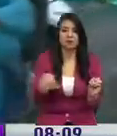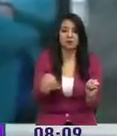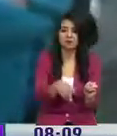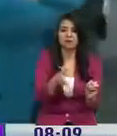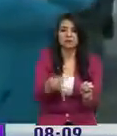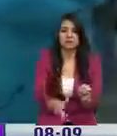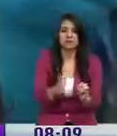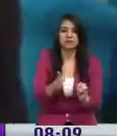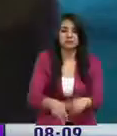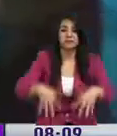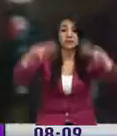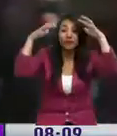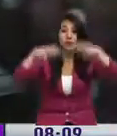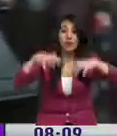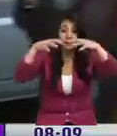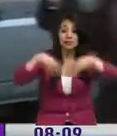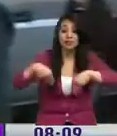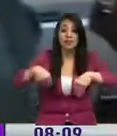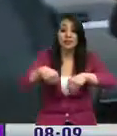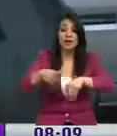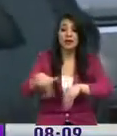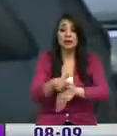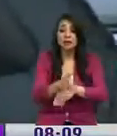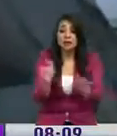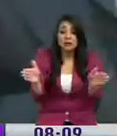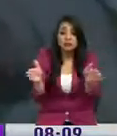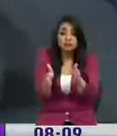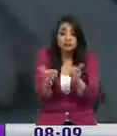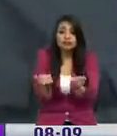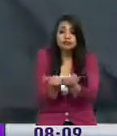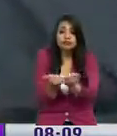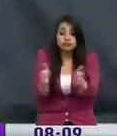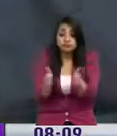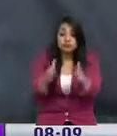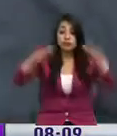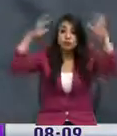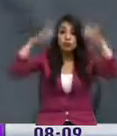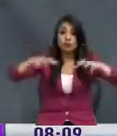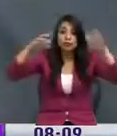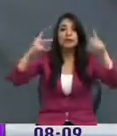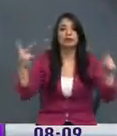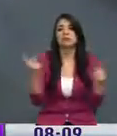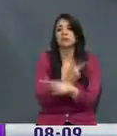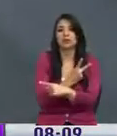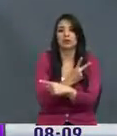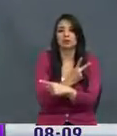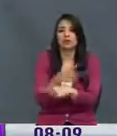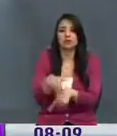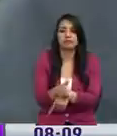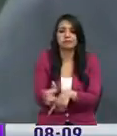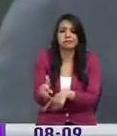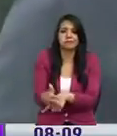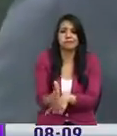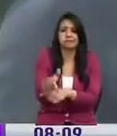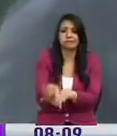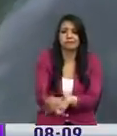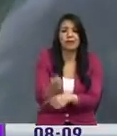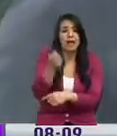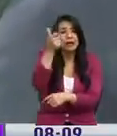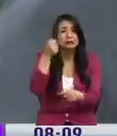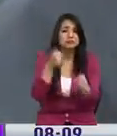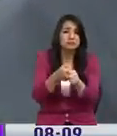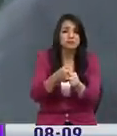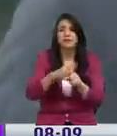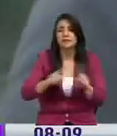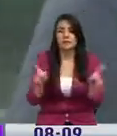con ayuda es un camino de tierra es un camino angosto que con la lluvia si sufrimos muchísimo hemos estado a punto de sufrir accidentes varios